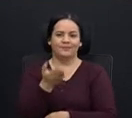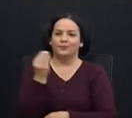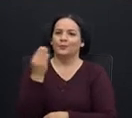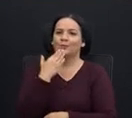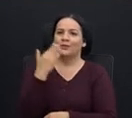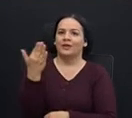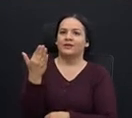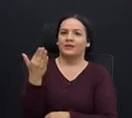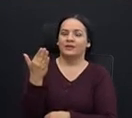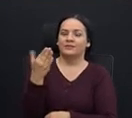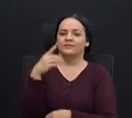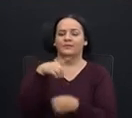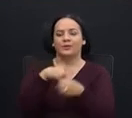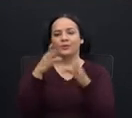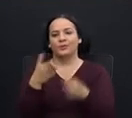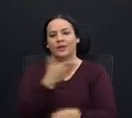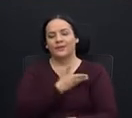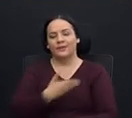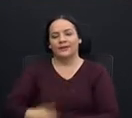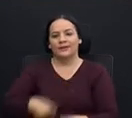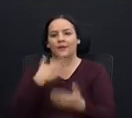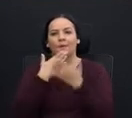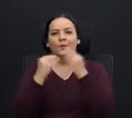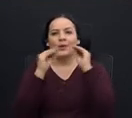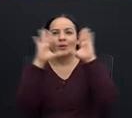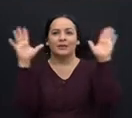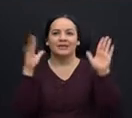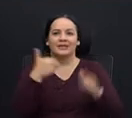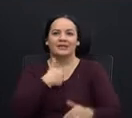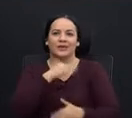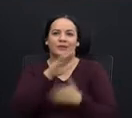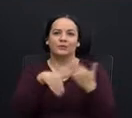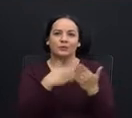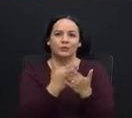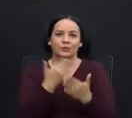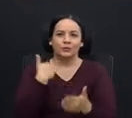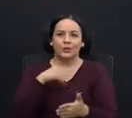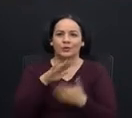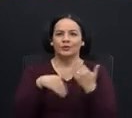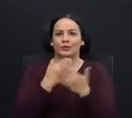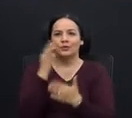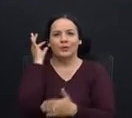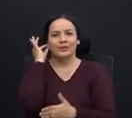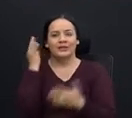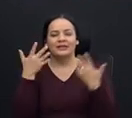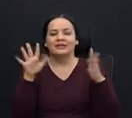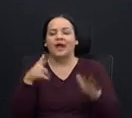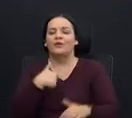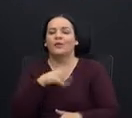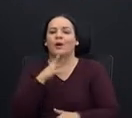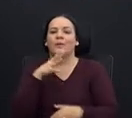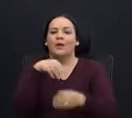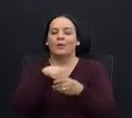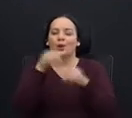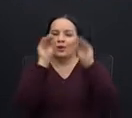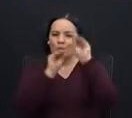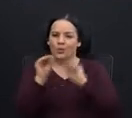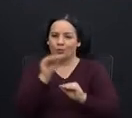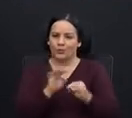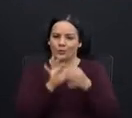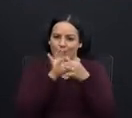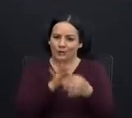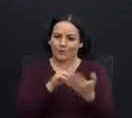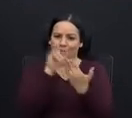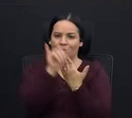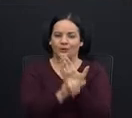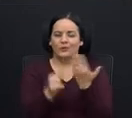Muchas gracias, diputado presidente. Muy buenos días tengan todos y todas. Yo ya me referí por el fondo a este proyecto. Lo que